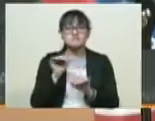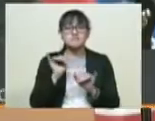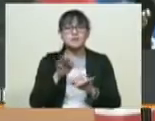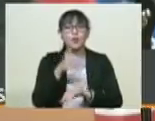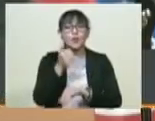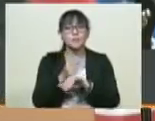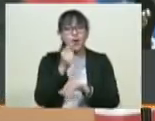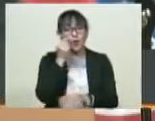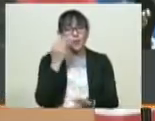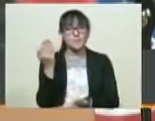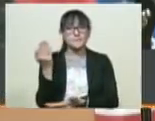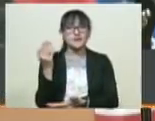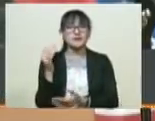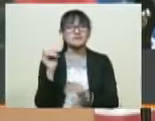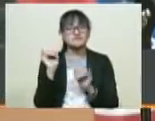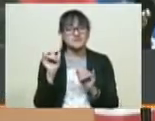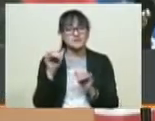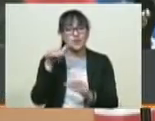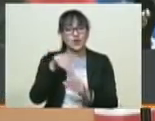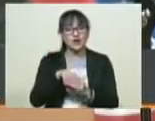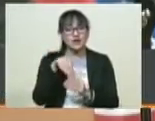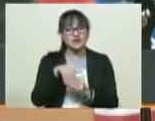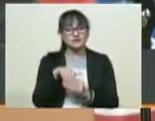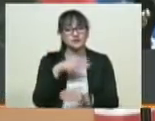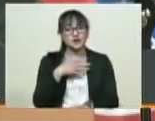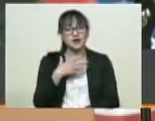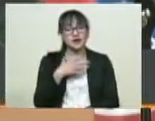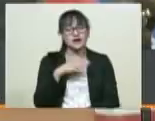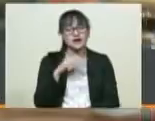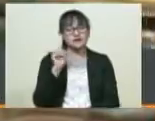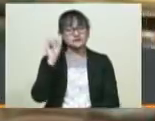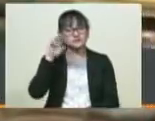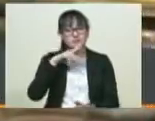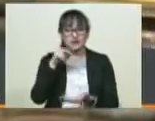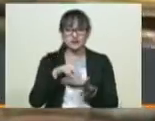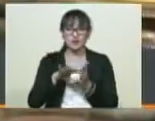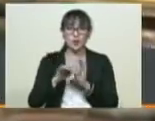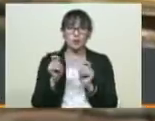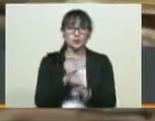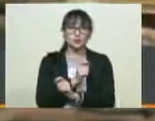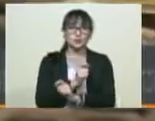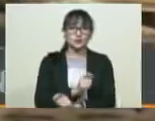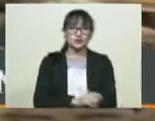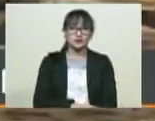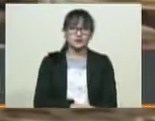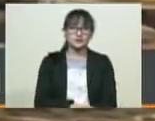en ocasión a las elecciones de la Asamblea Nacional Constituyente. Este individuo